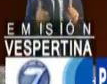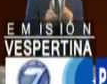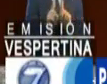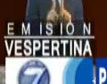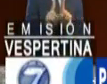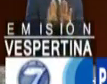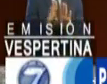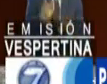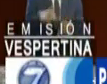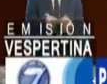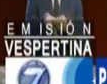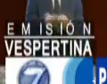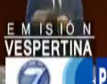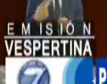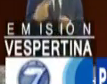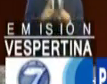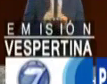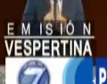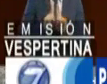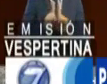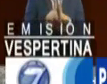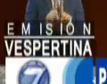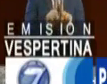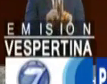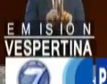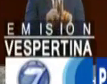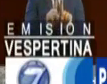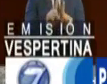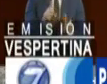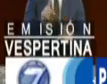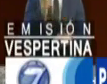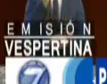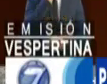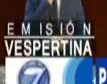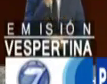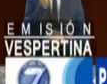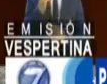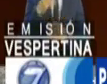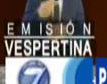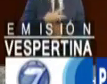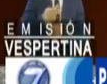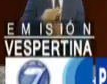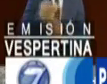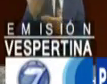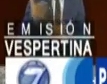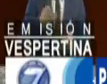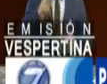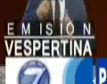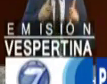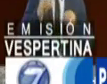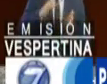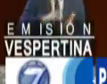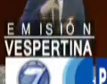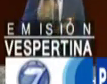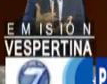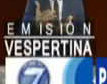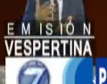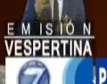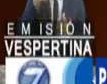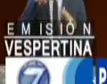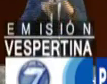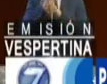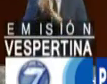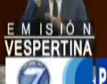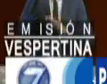gracias, señores senadores, por esta oportunidad. El futuro nos espera. Unidos podemos hacer